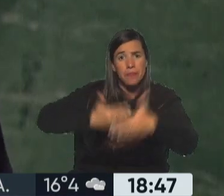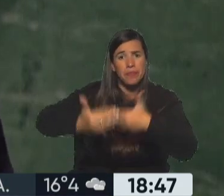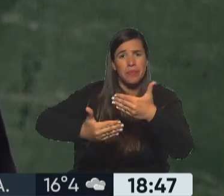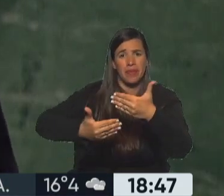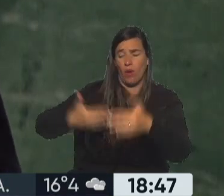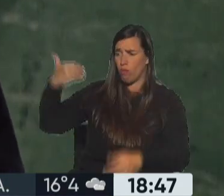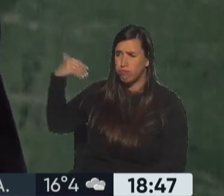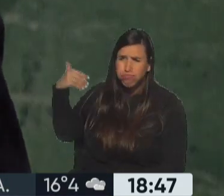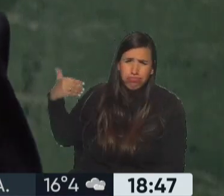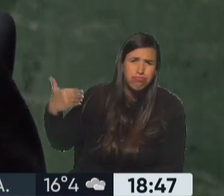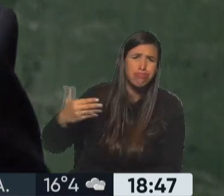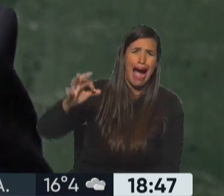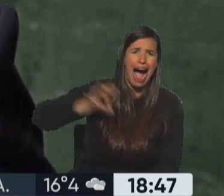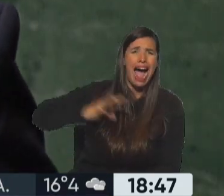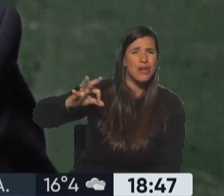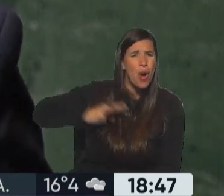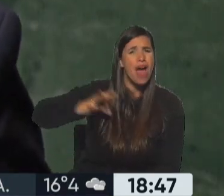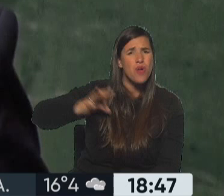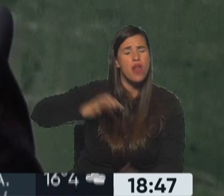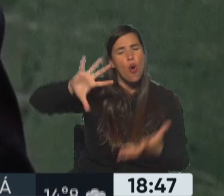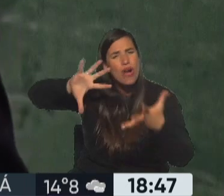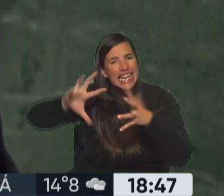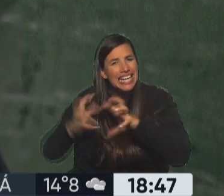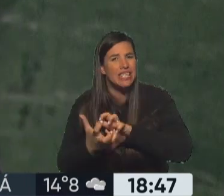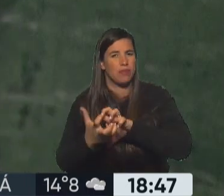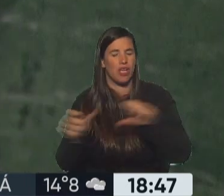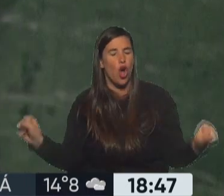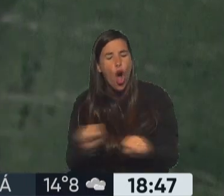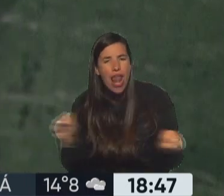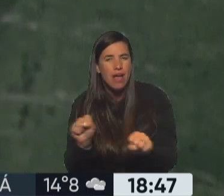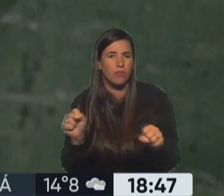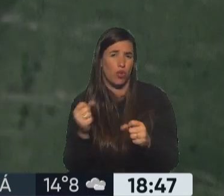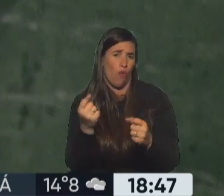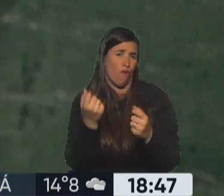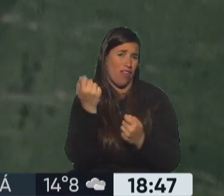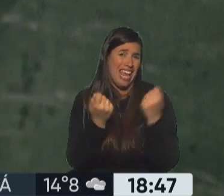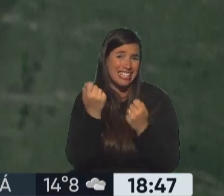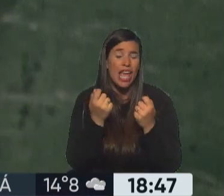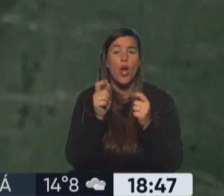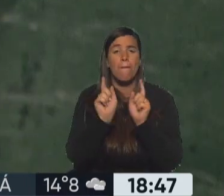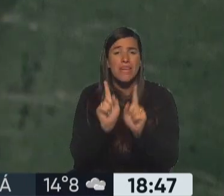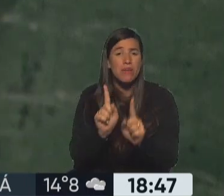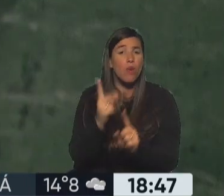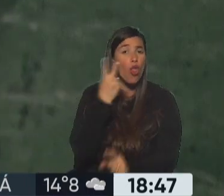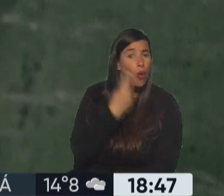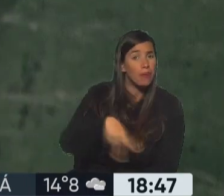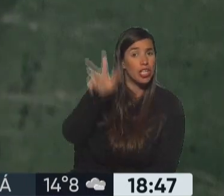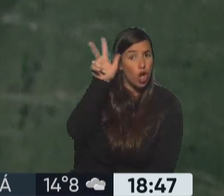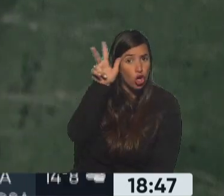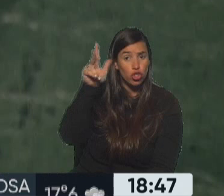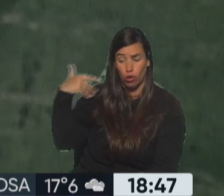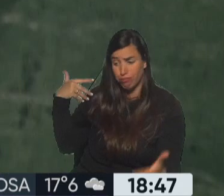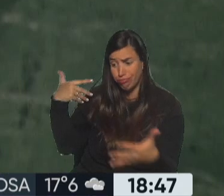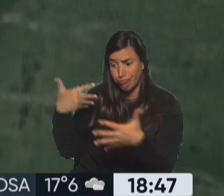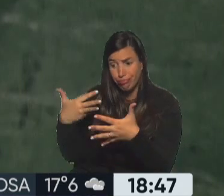que abarcan los efectos del colapso financiero del 2008 hasta llegar a la guerra desatada por